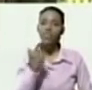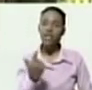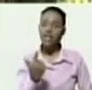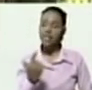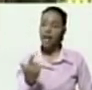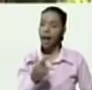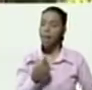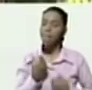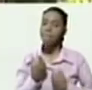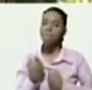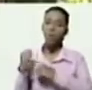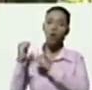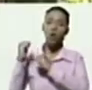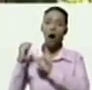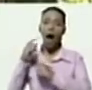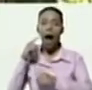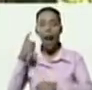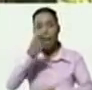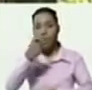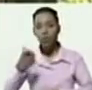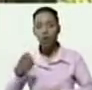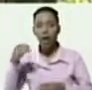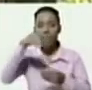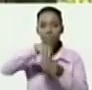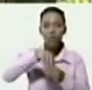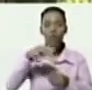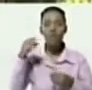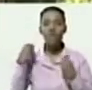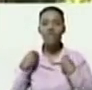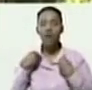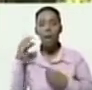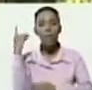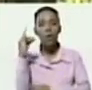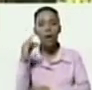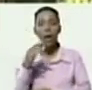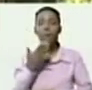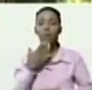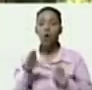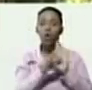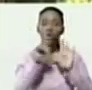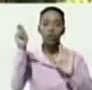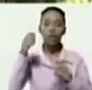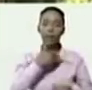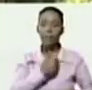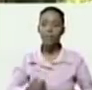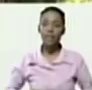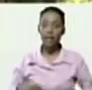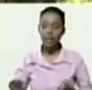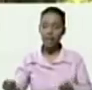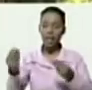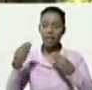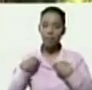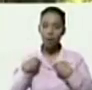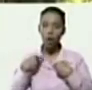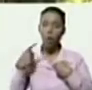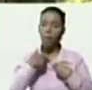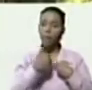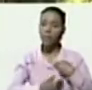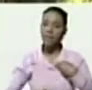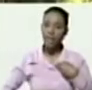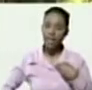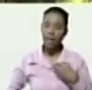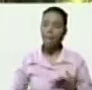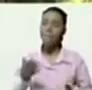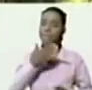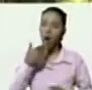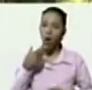pide que si la constitución les impedía porque era el presidente, se la dieran a él como ciudadano